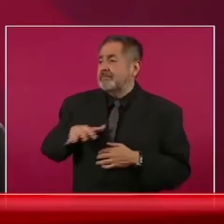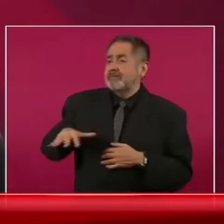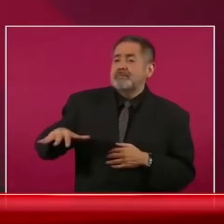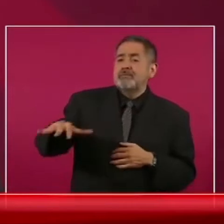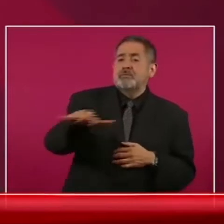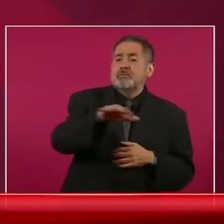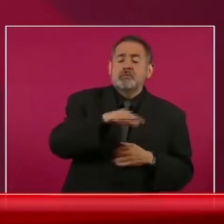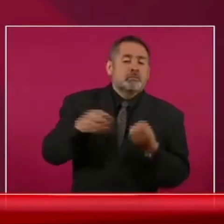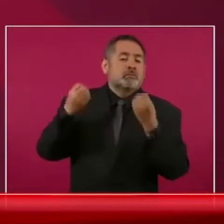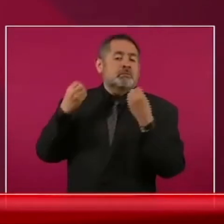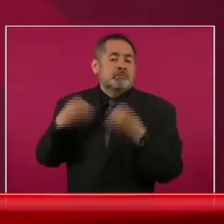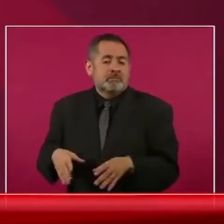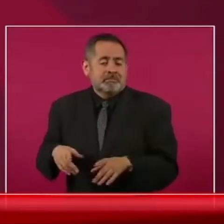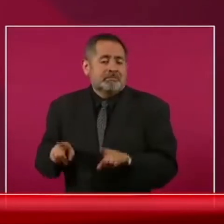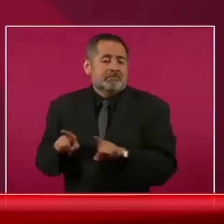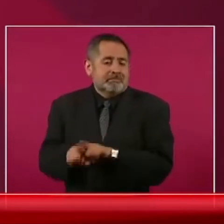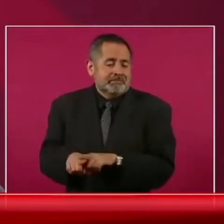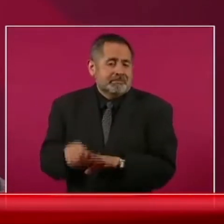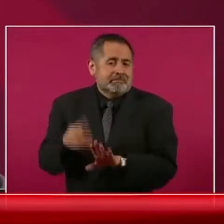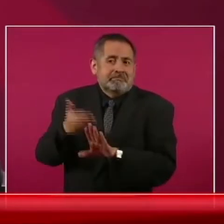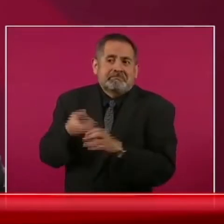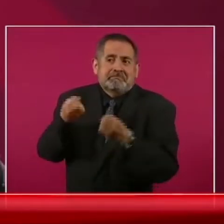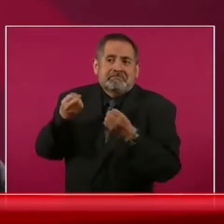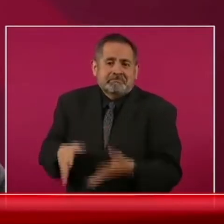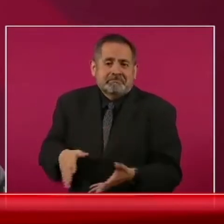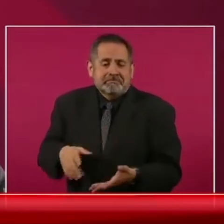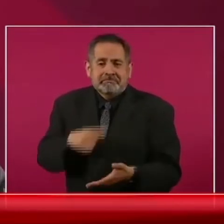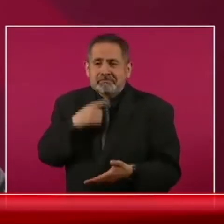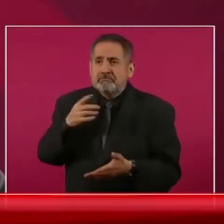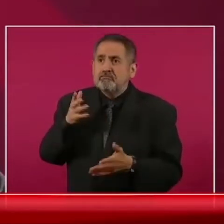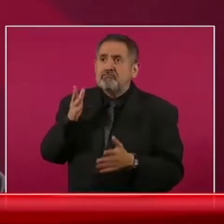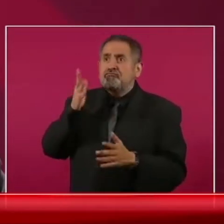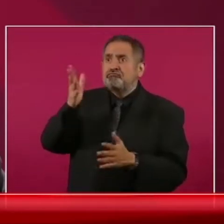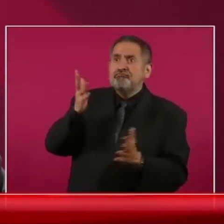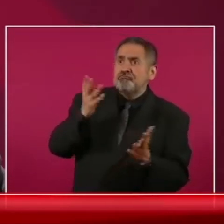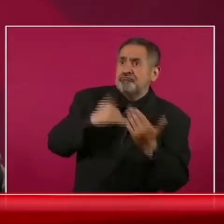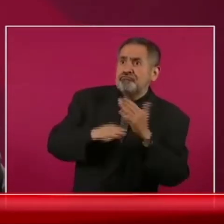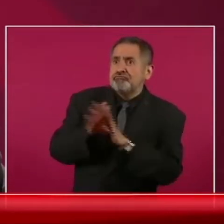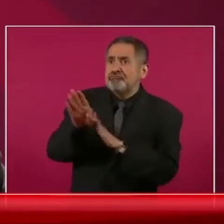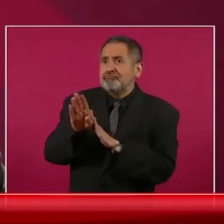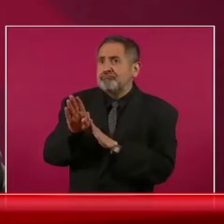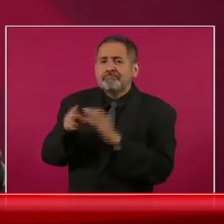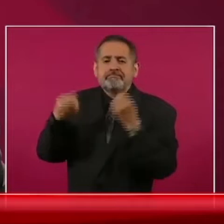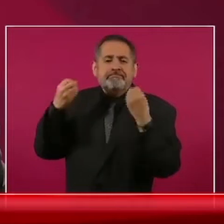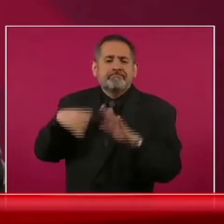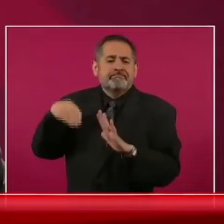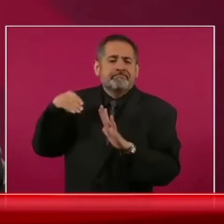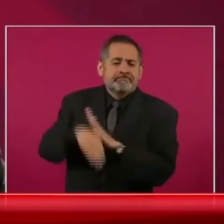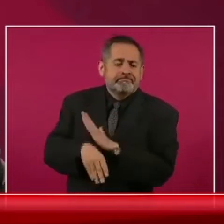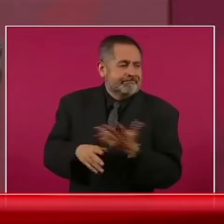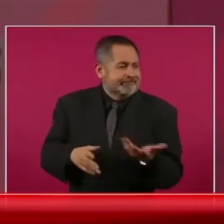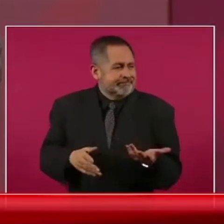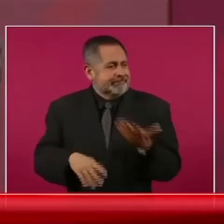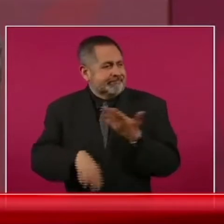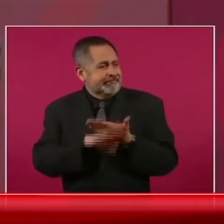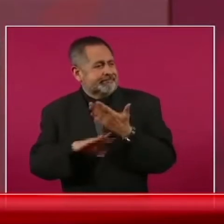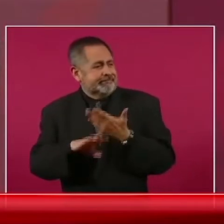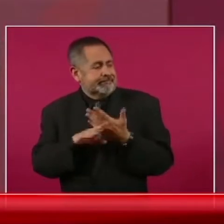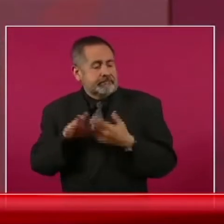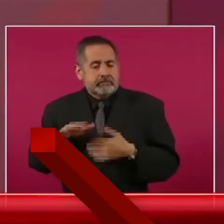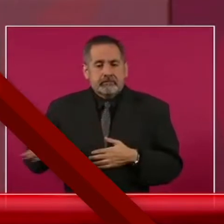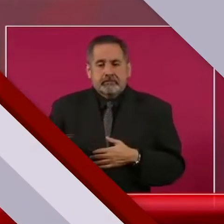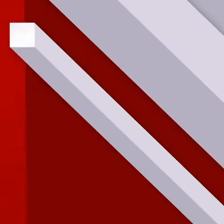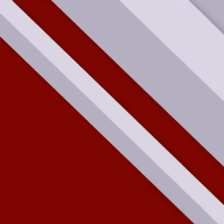sino que también afectan el desarrollo de los pueblos, de